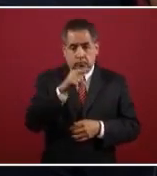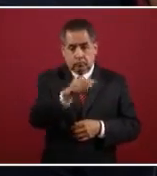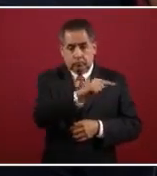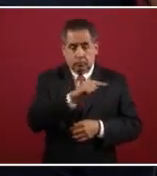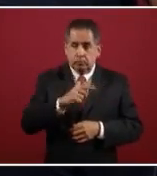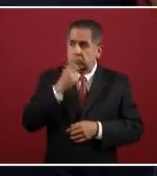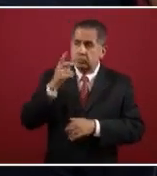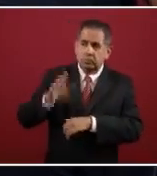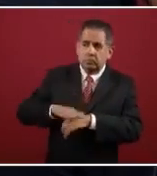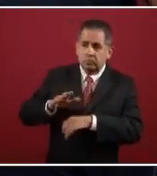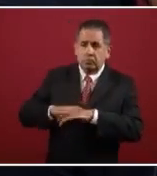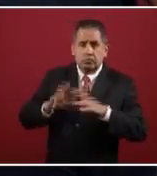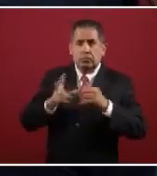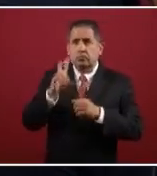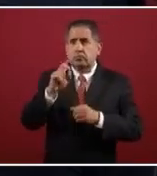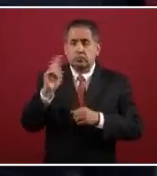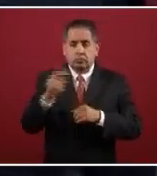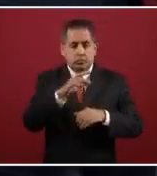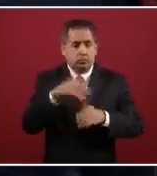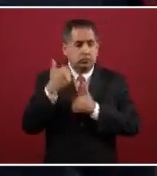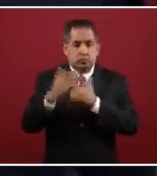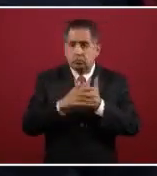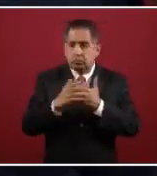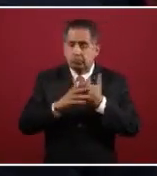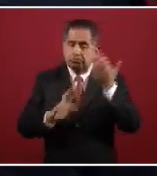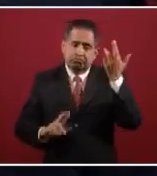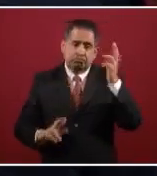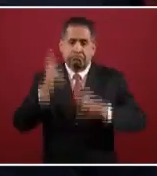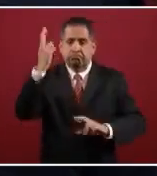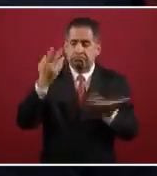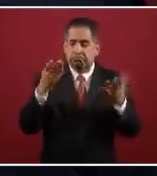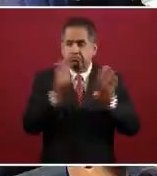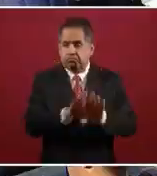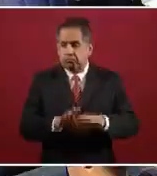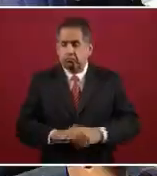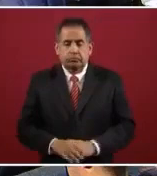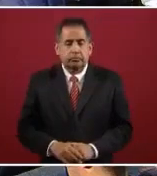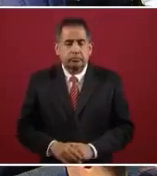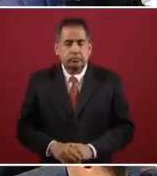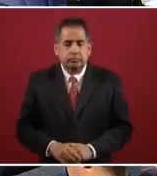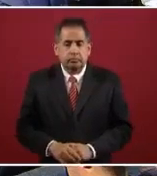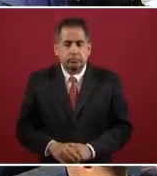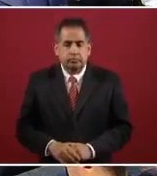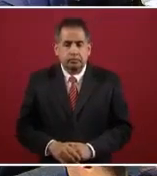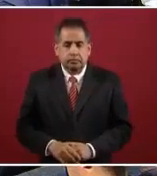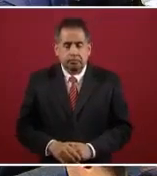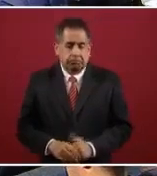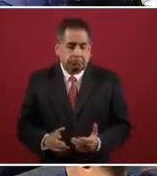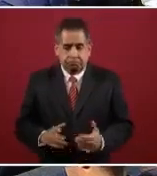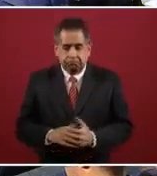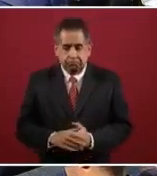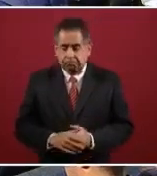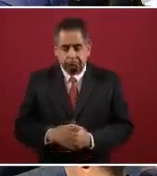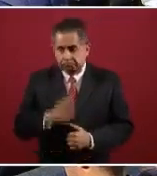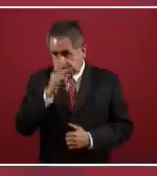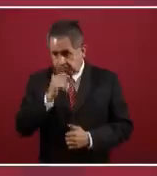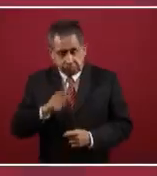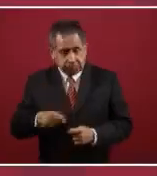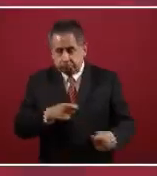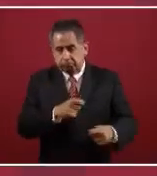menos 30 que se van a ir a paro nacional? Pues no se puede más